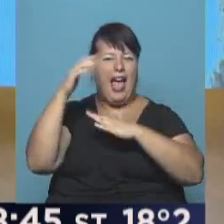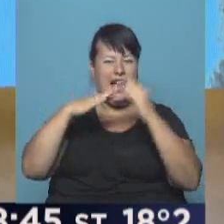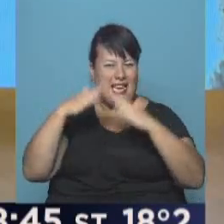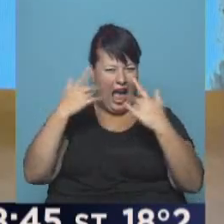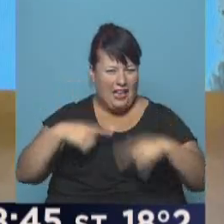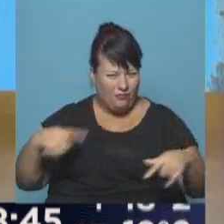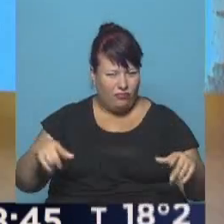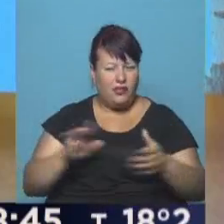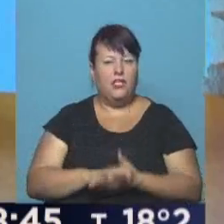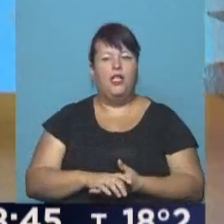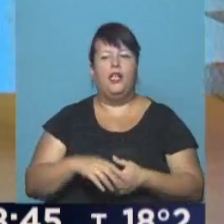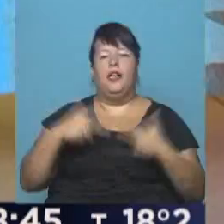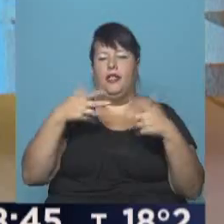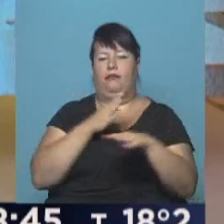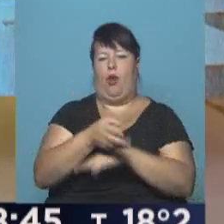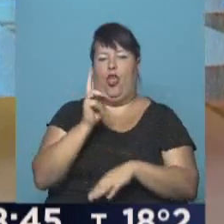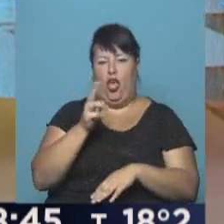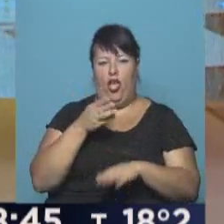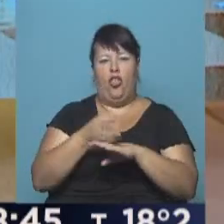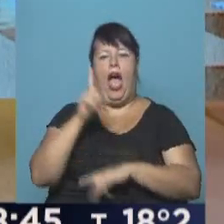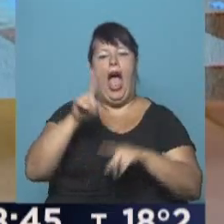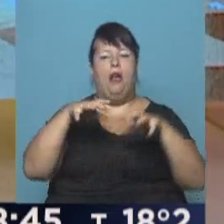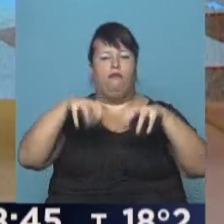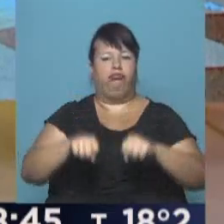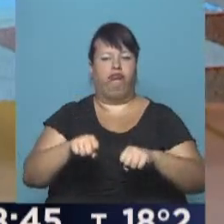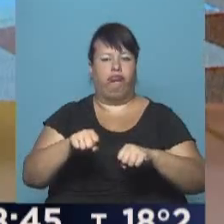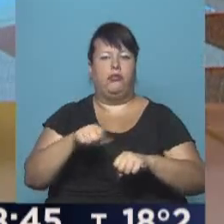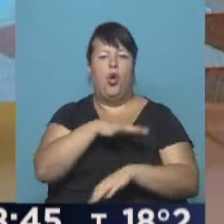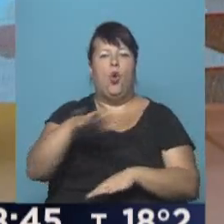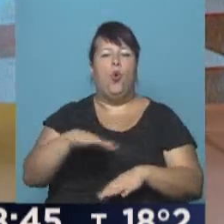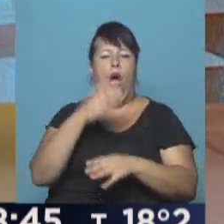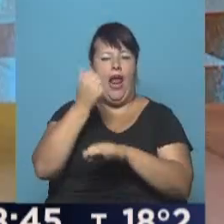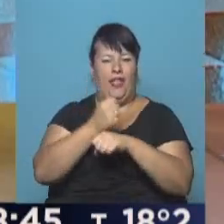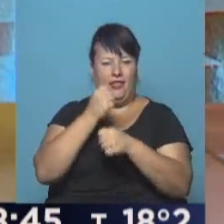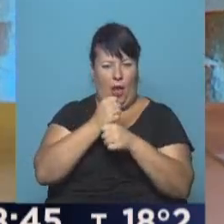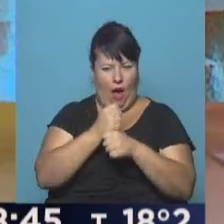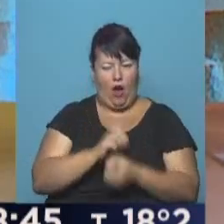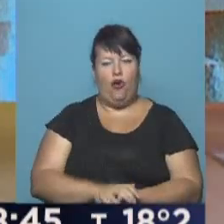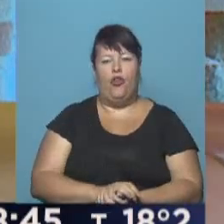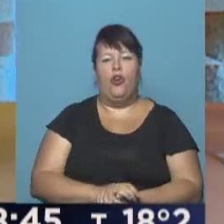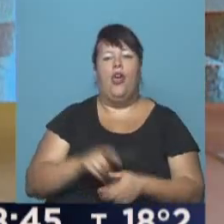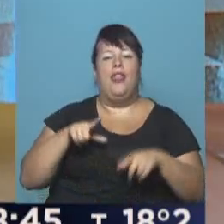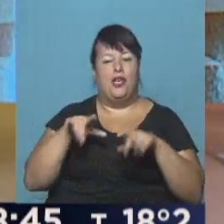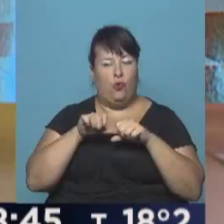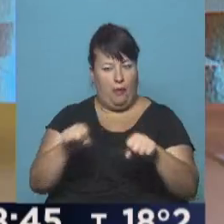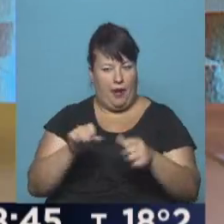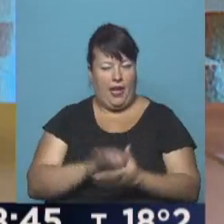hogar. Bloquearon el acceso, algunos tomaron algunos lugares de las instalaciones del